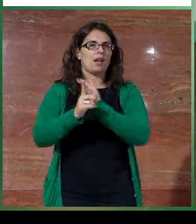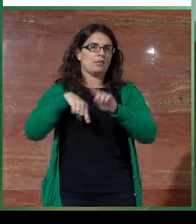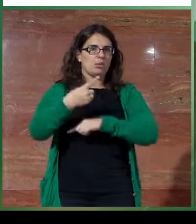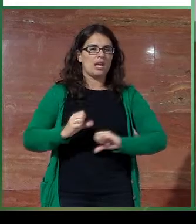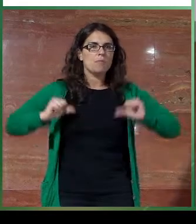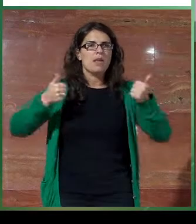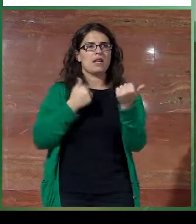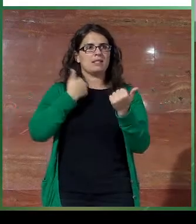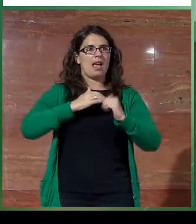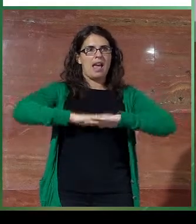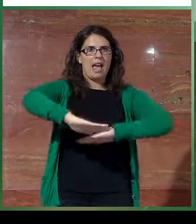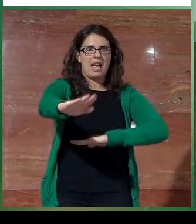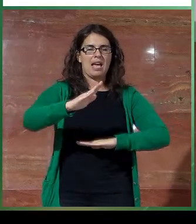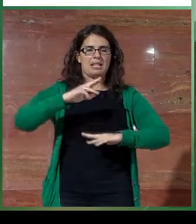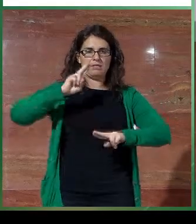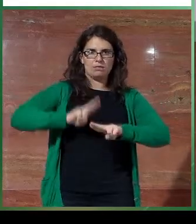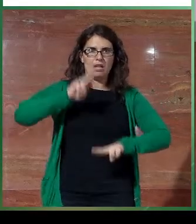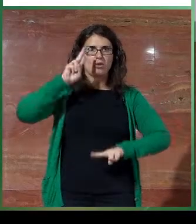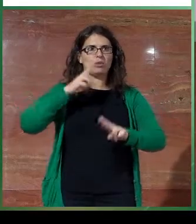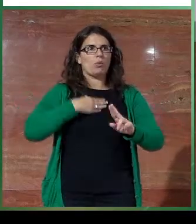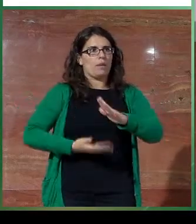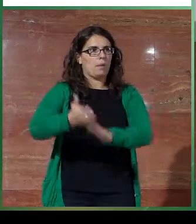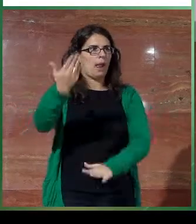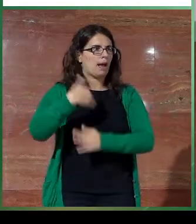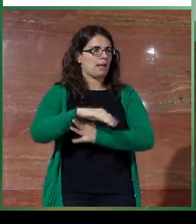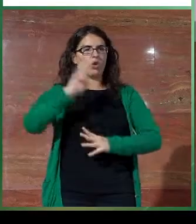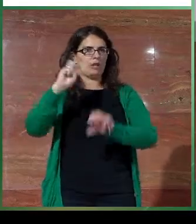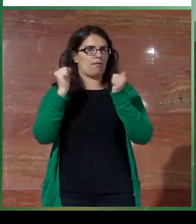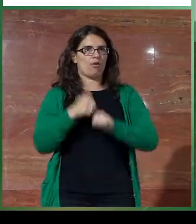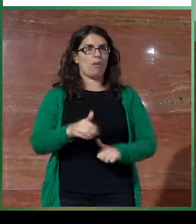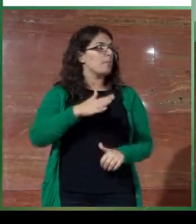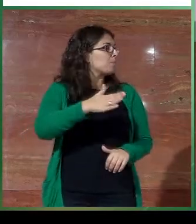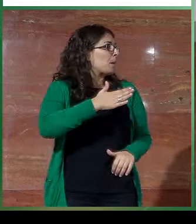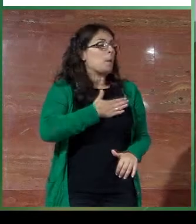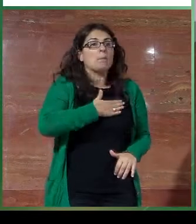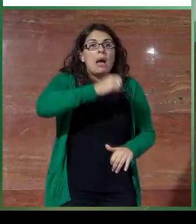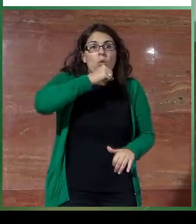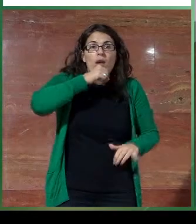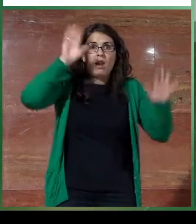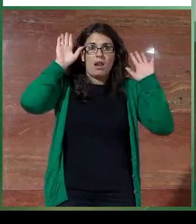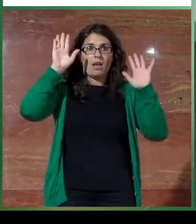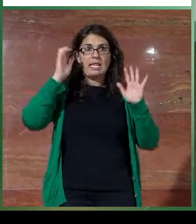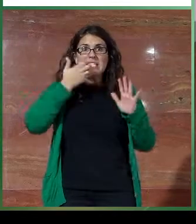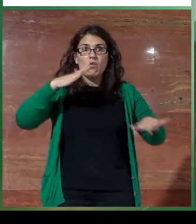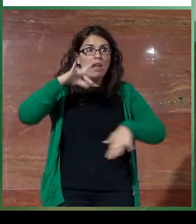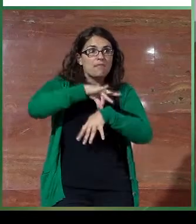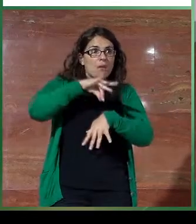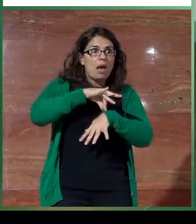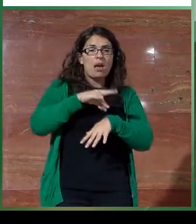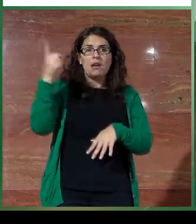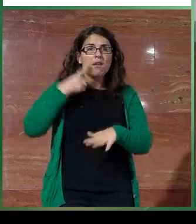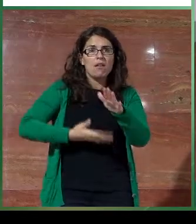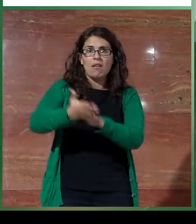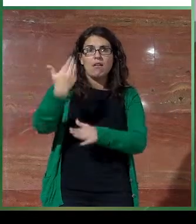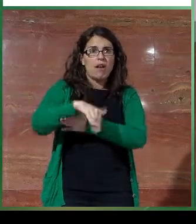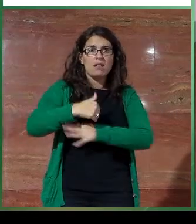podemos salir a la calle en otras condiciones. Mi abuela, si hubiese caído enferma, no podía salir a la calle en